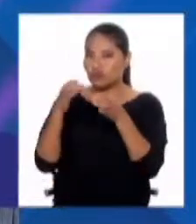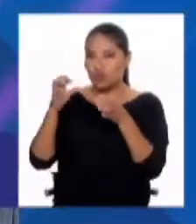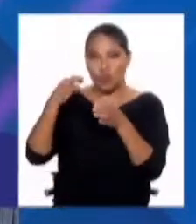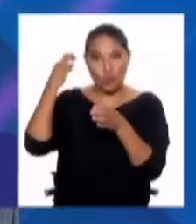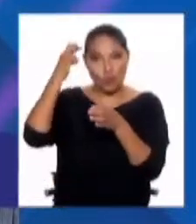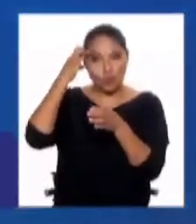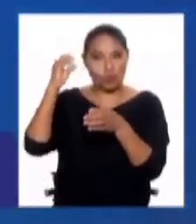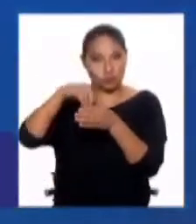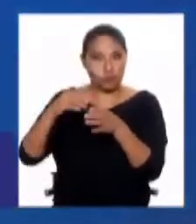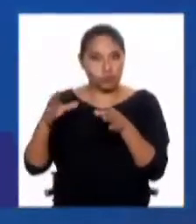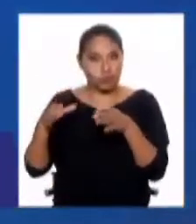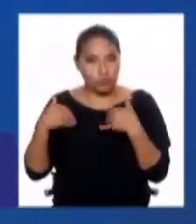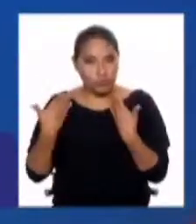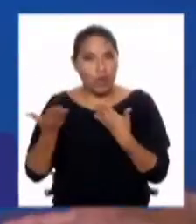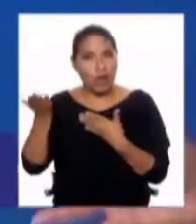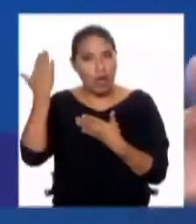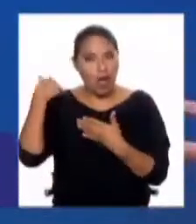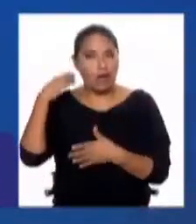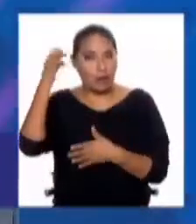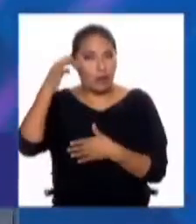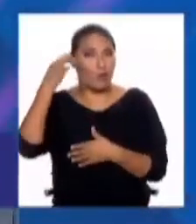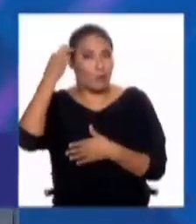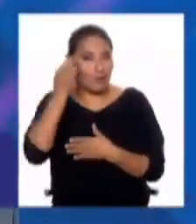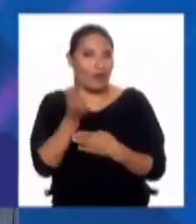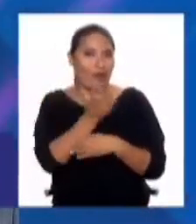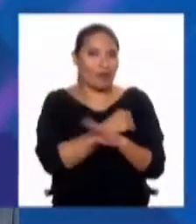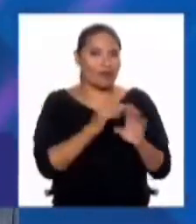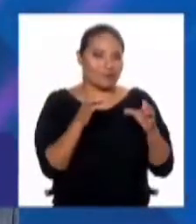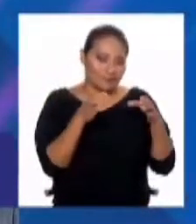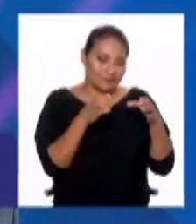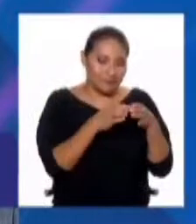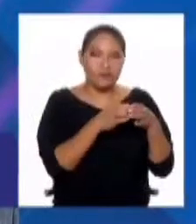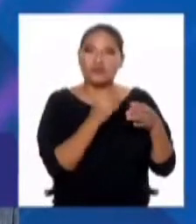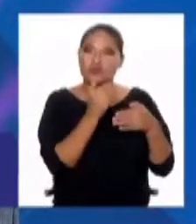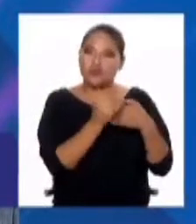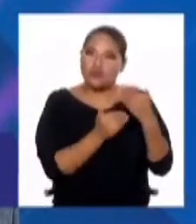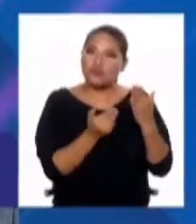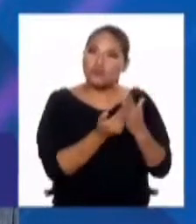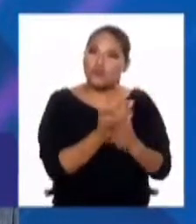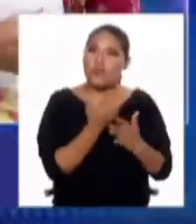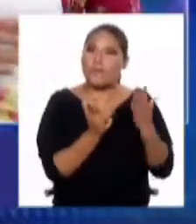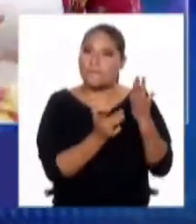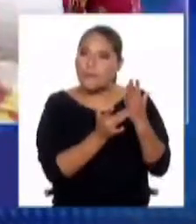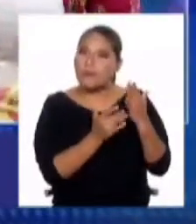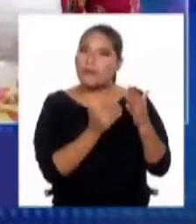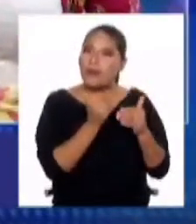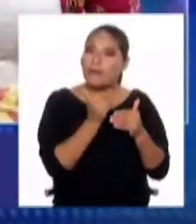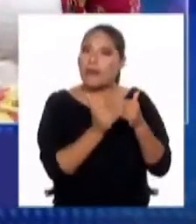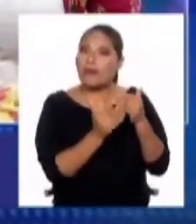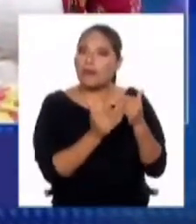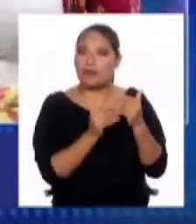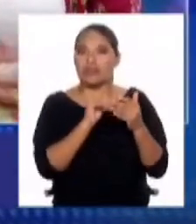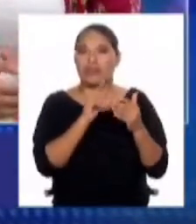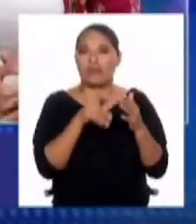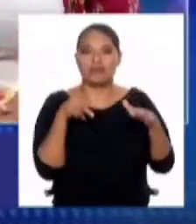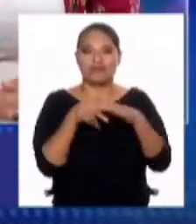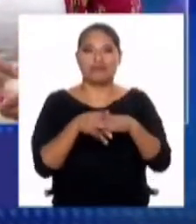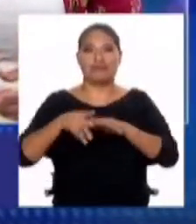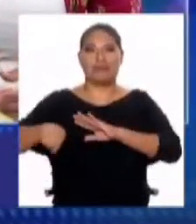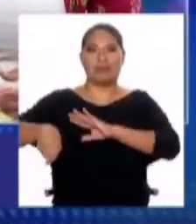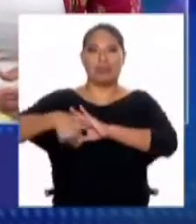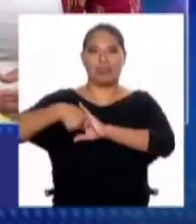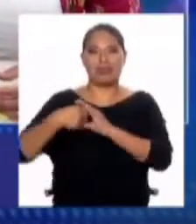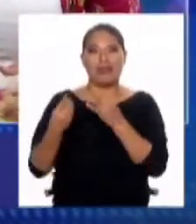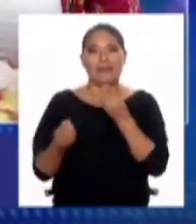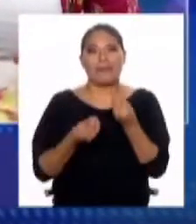planteaba Perú Posible, ¿no? Perú Posible venía con todo este halo moderno, diferente, después de la corrupción. ¿Y qué pasó en el camino? O